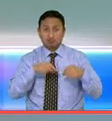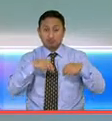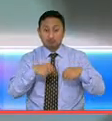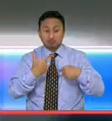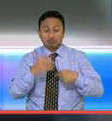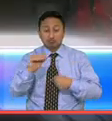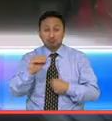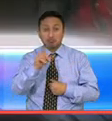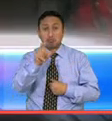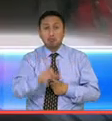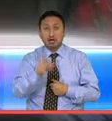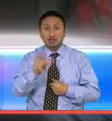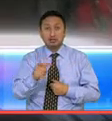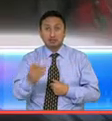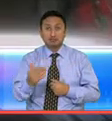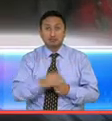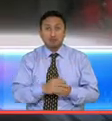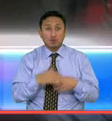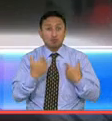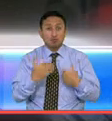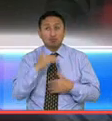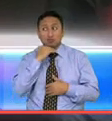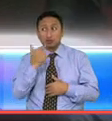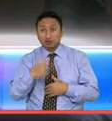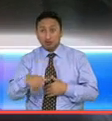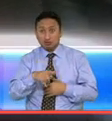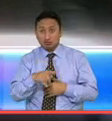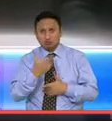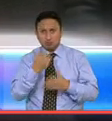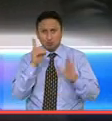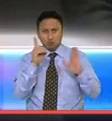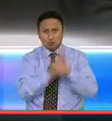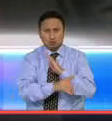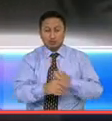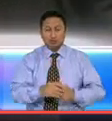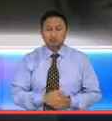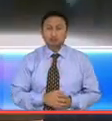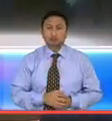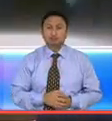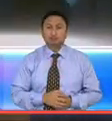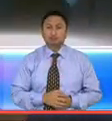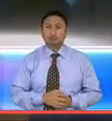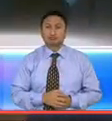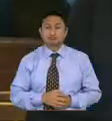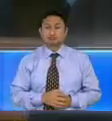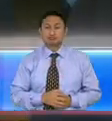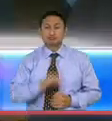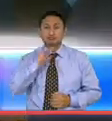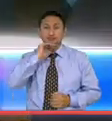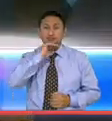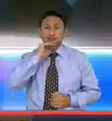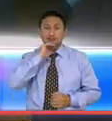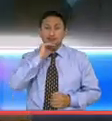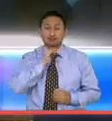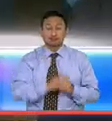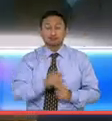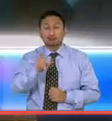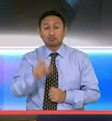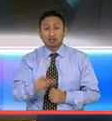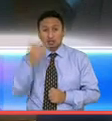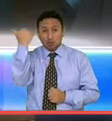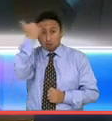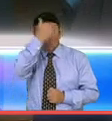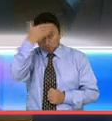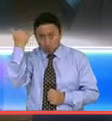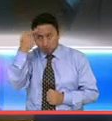llamado a la ciudadanía para que denuncie otro tipo de ofertas o intentos de estafas. no caer en manos de estafadores, de